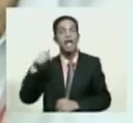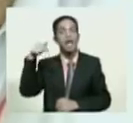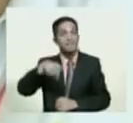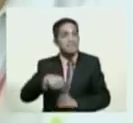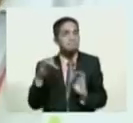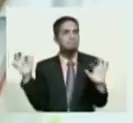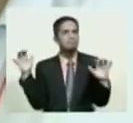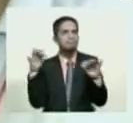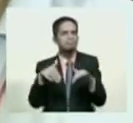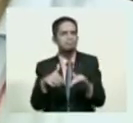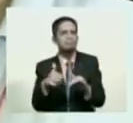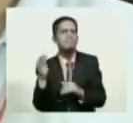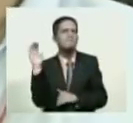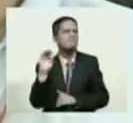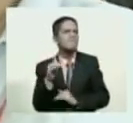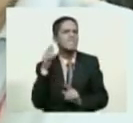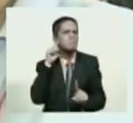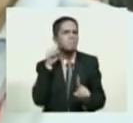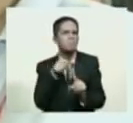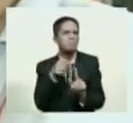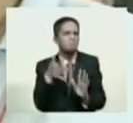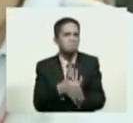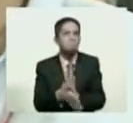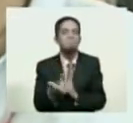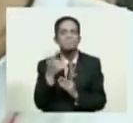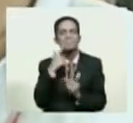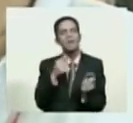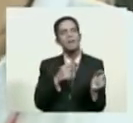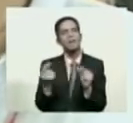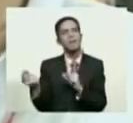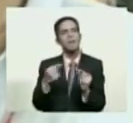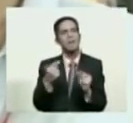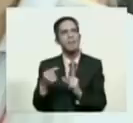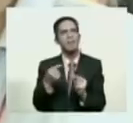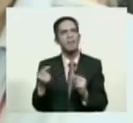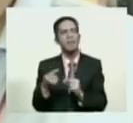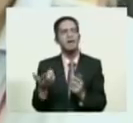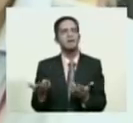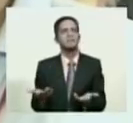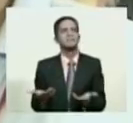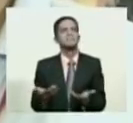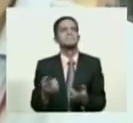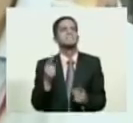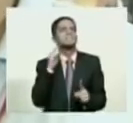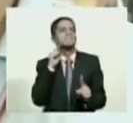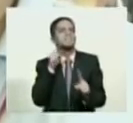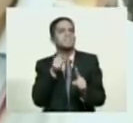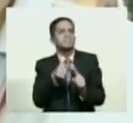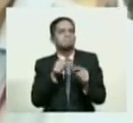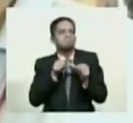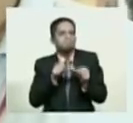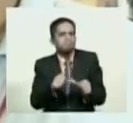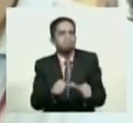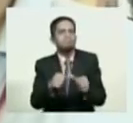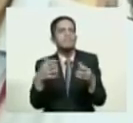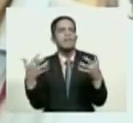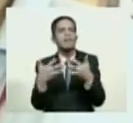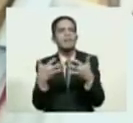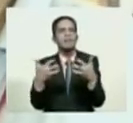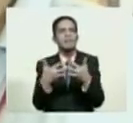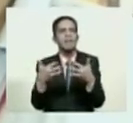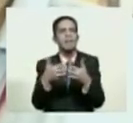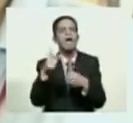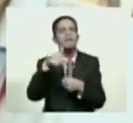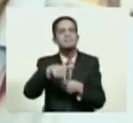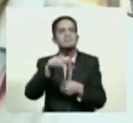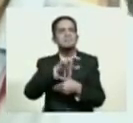Sao Paulo a cohesionar con nuestros pares, tanto de partidos como de movimientos sociales, para seguir dando la batalla en este